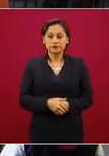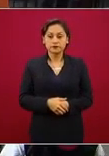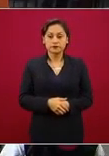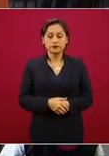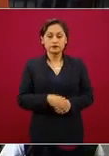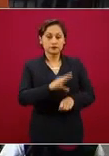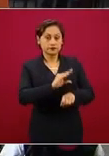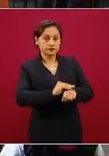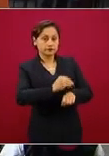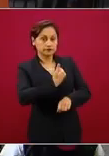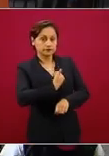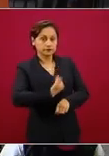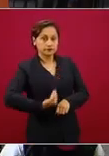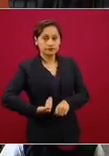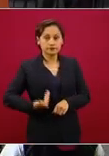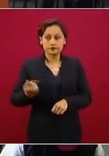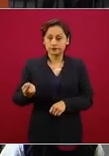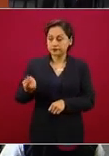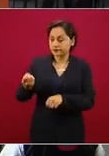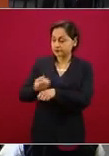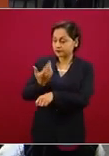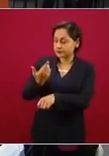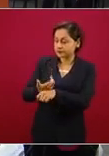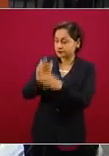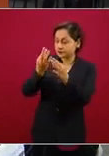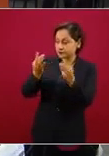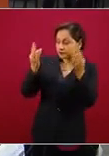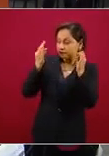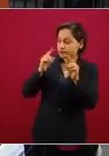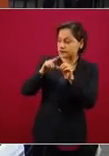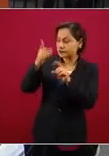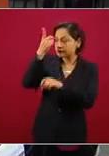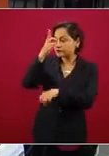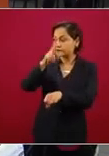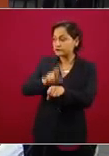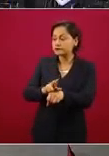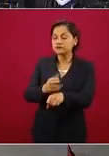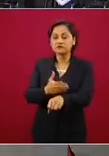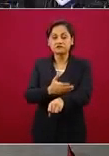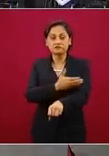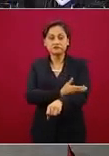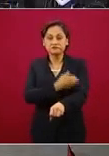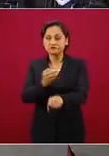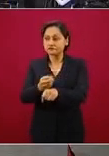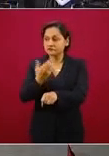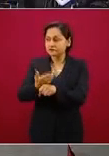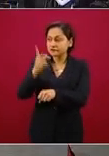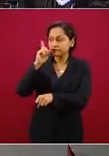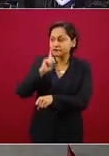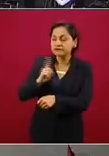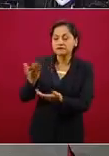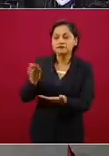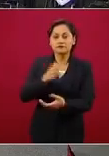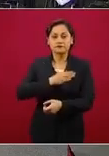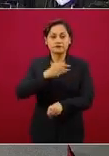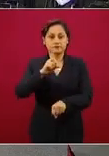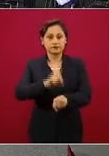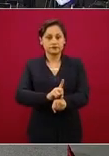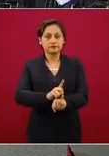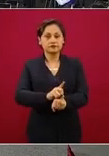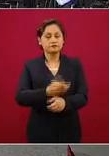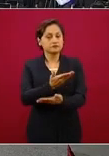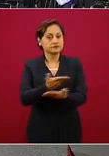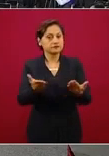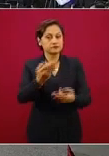Con permiso, señor presidente, secretario, canciller, director, colegas, secretaria, muy buenos días. Muy buenos días